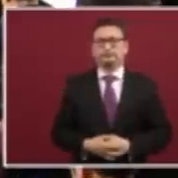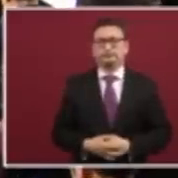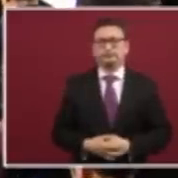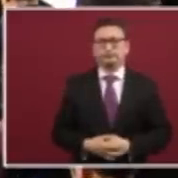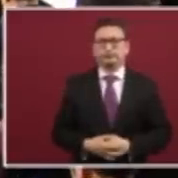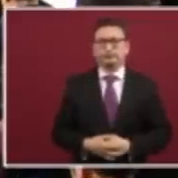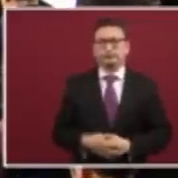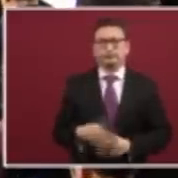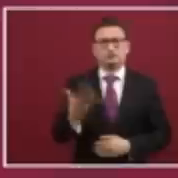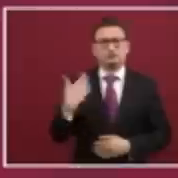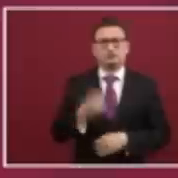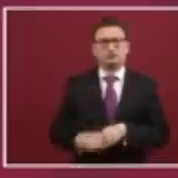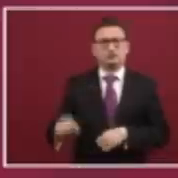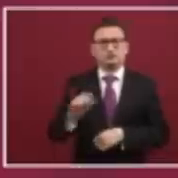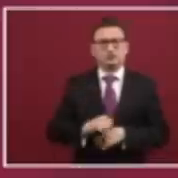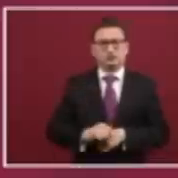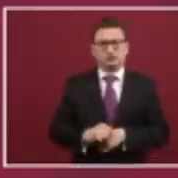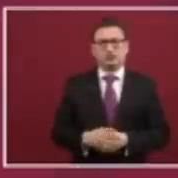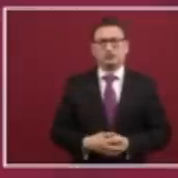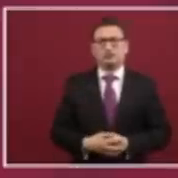la semana pasada.